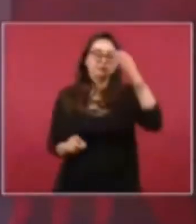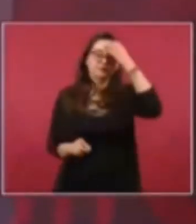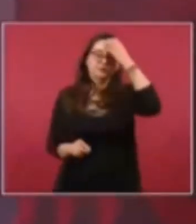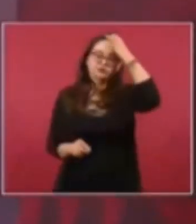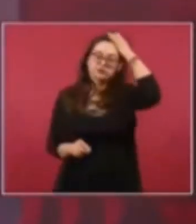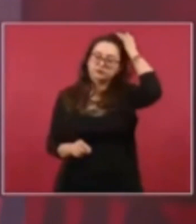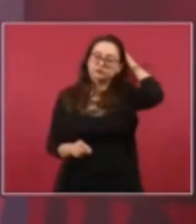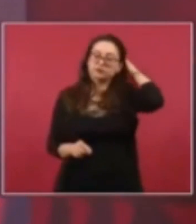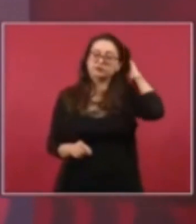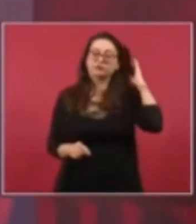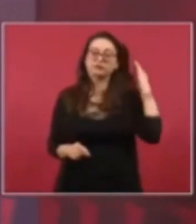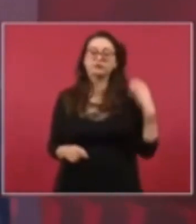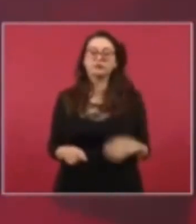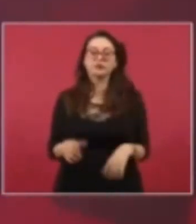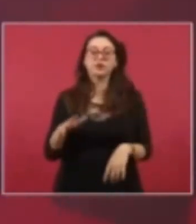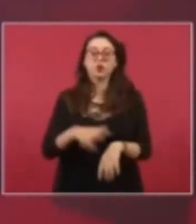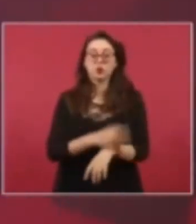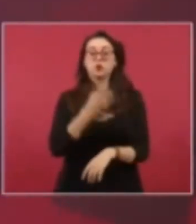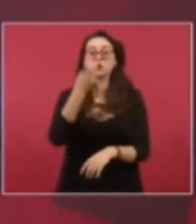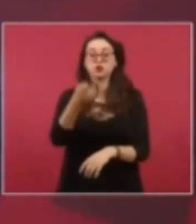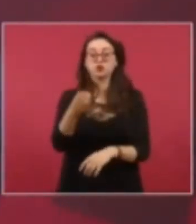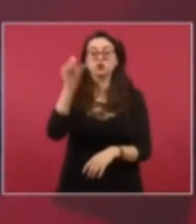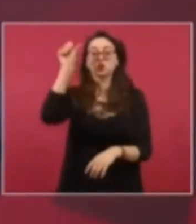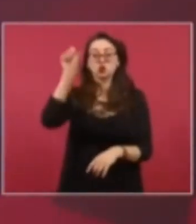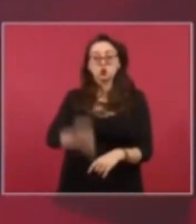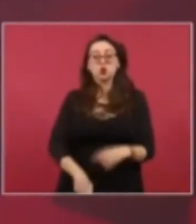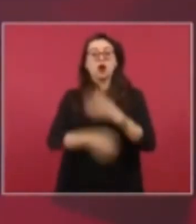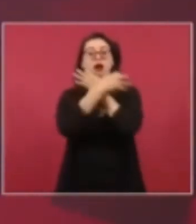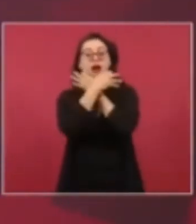Doy a conocer al pueblo de México mi postura